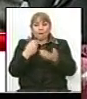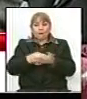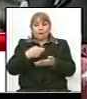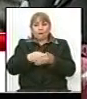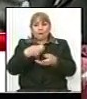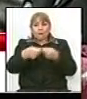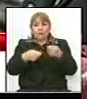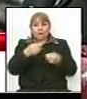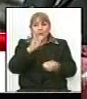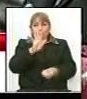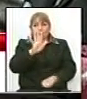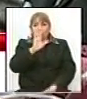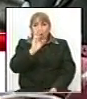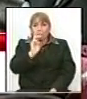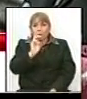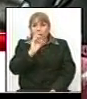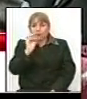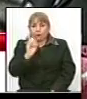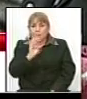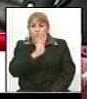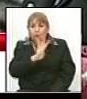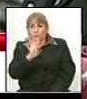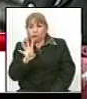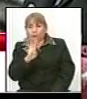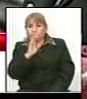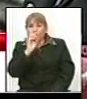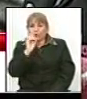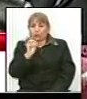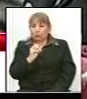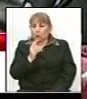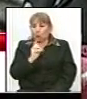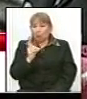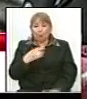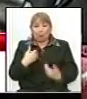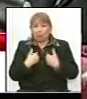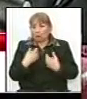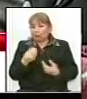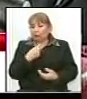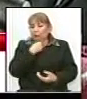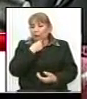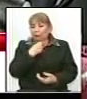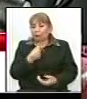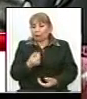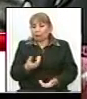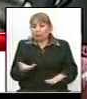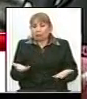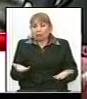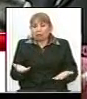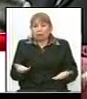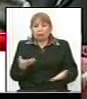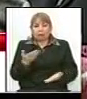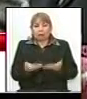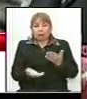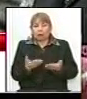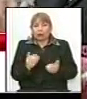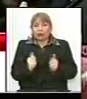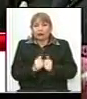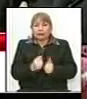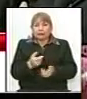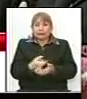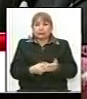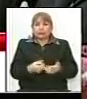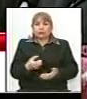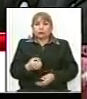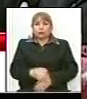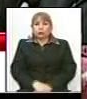el 56%. O sea, 44% de la población no tiene ningún ingreso económico ni alguna actividad que produzca ingresos económicos. La